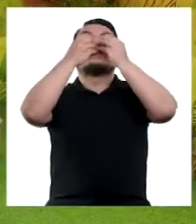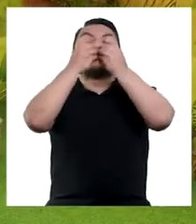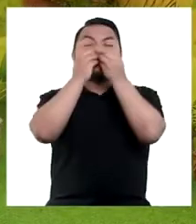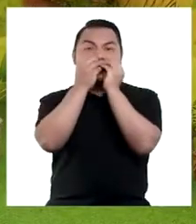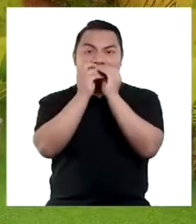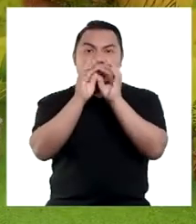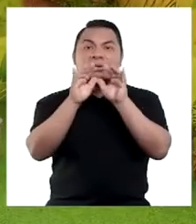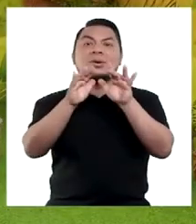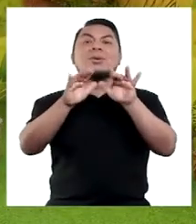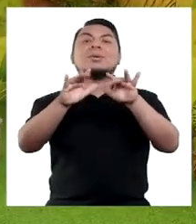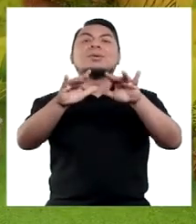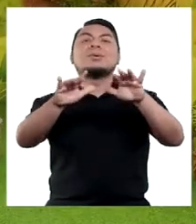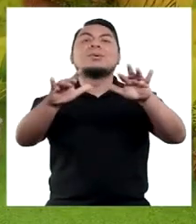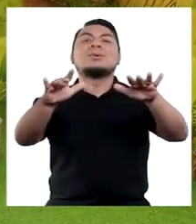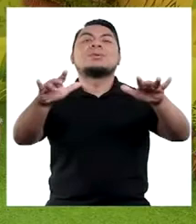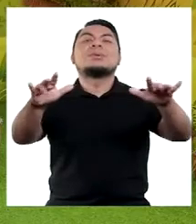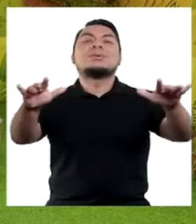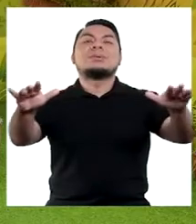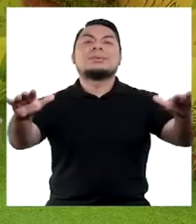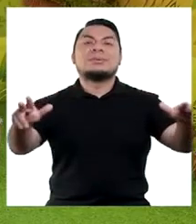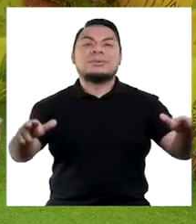y exhalamos